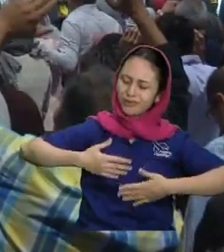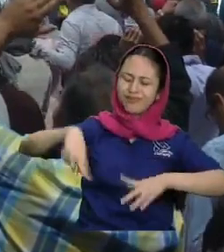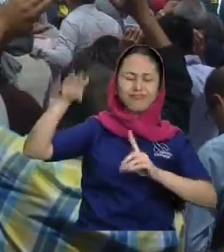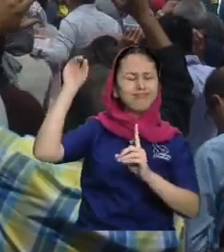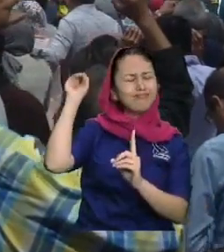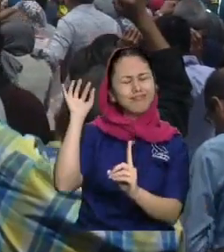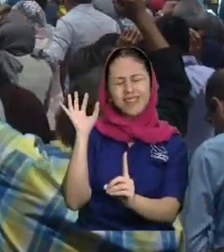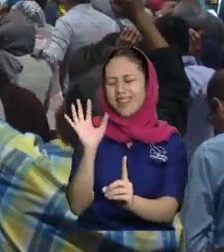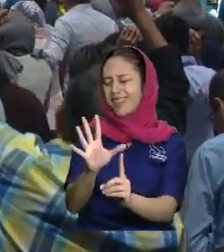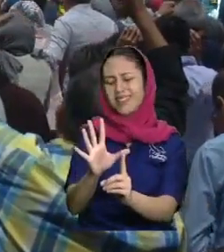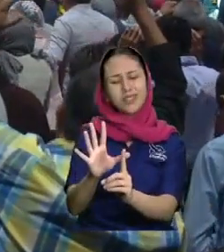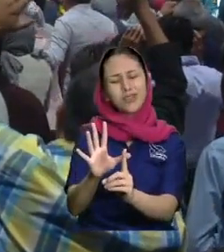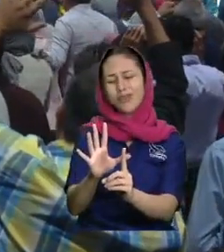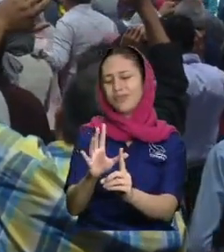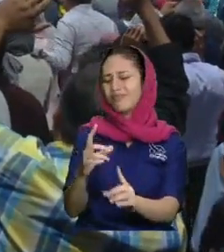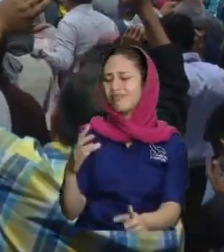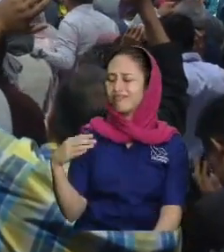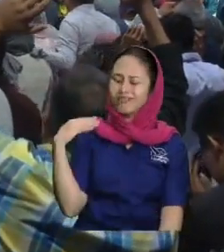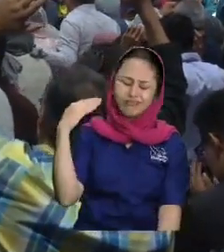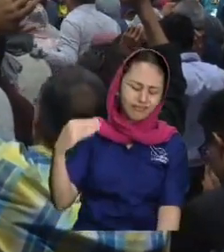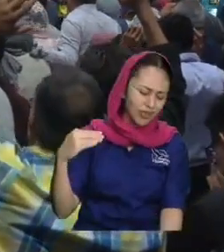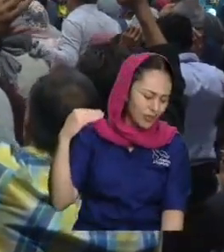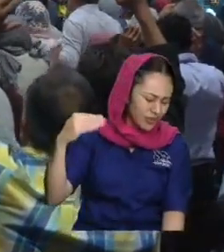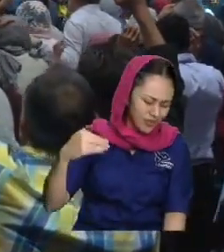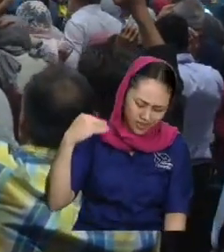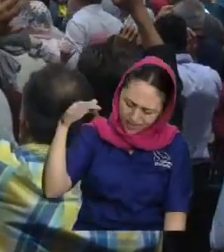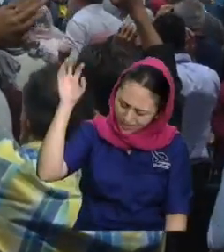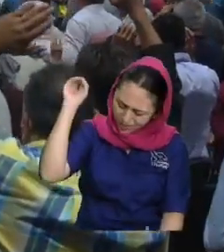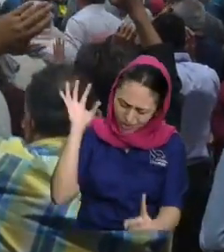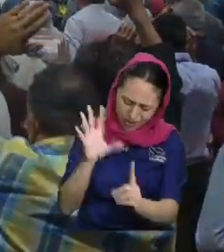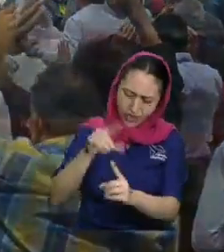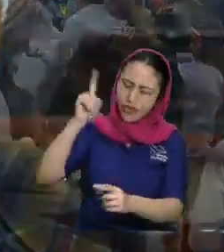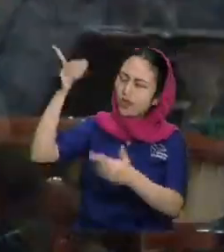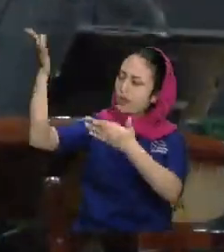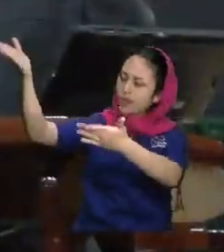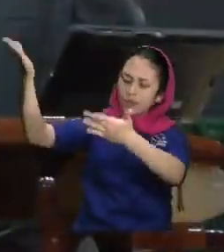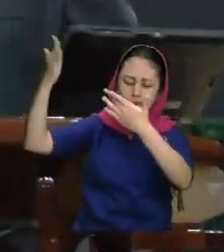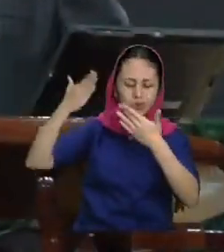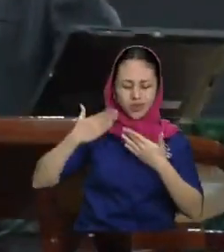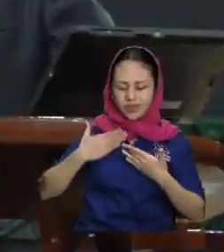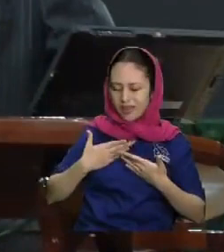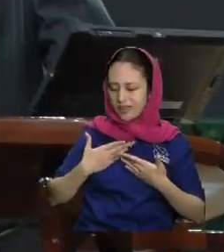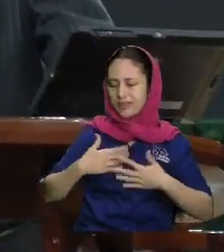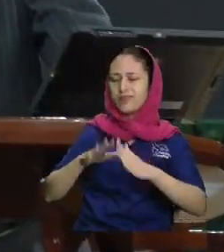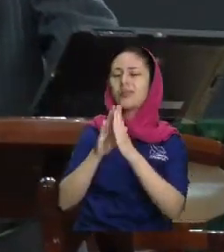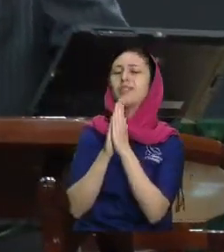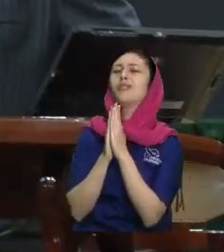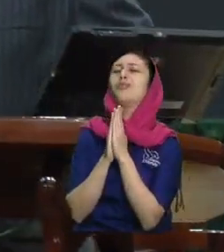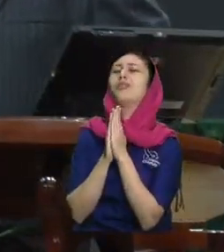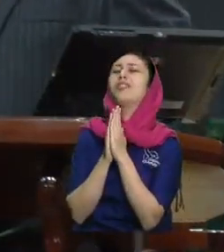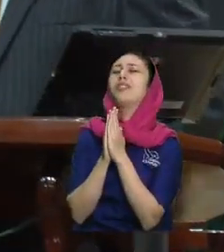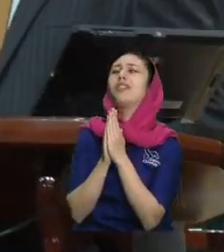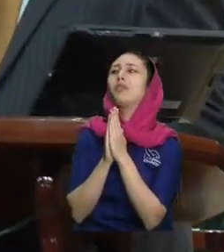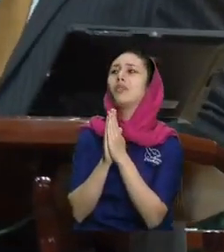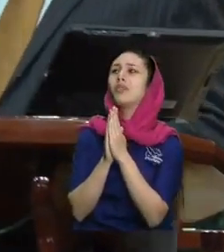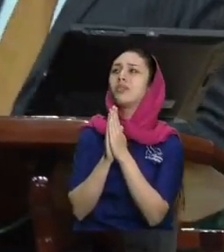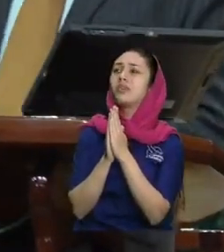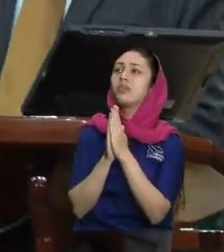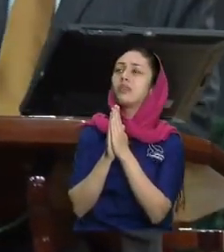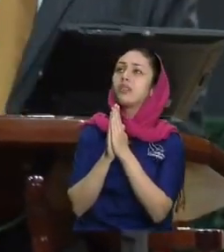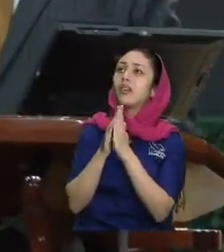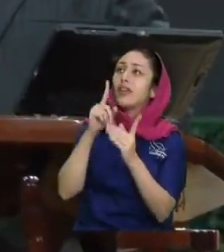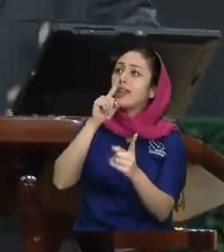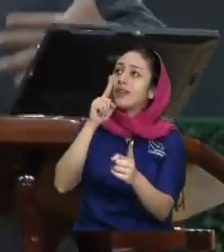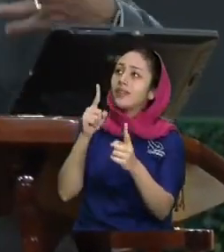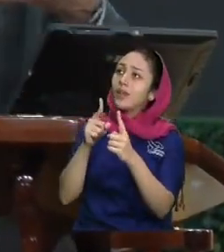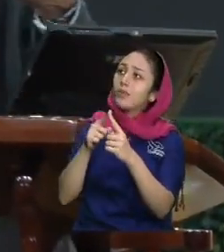bendición constante la que tú derramas sobre nosotros! Te pedimos que los alcances a los que están